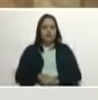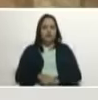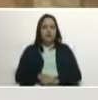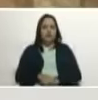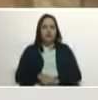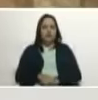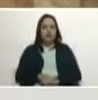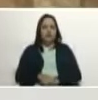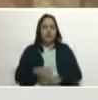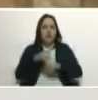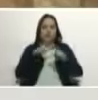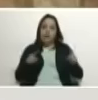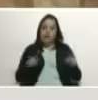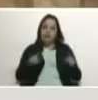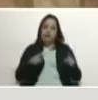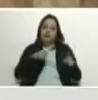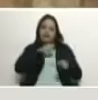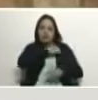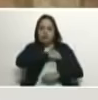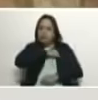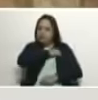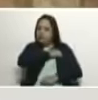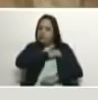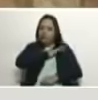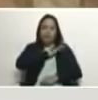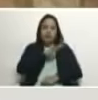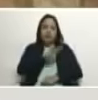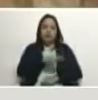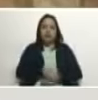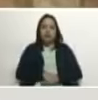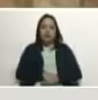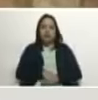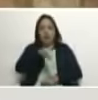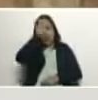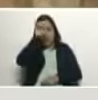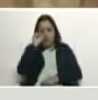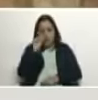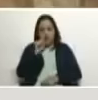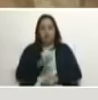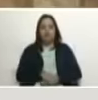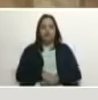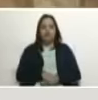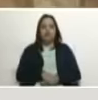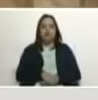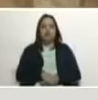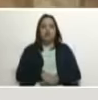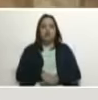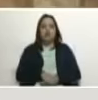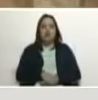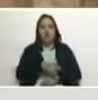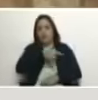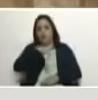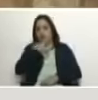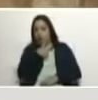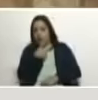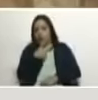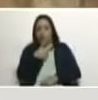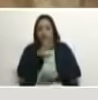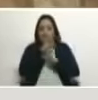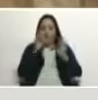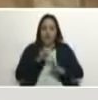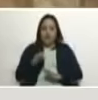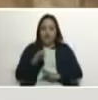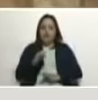Y lamentablemente se entendió nuestra actitud como una actitud de